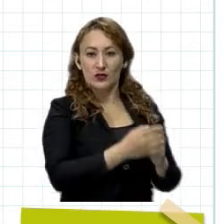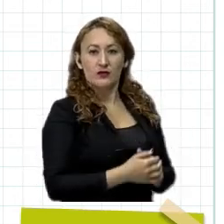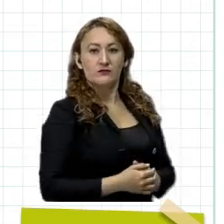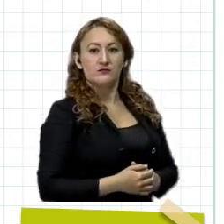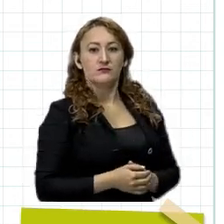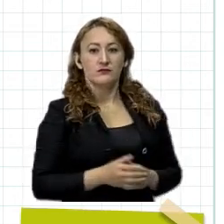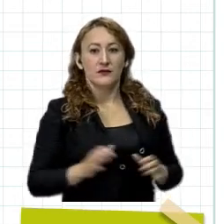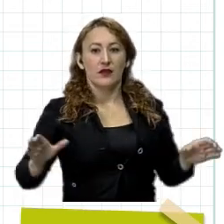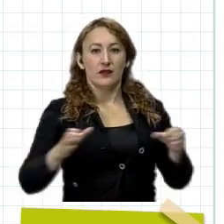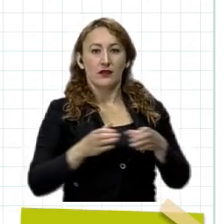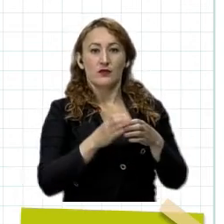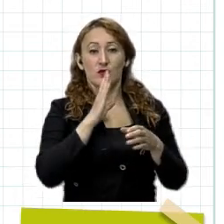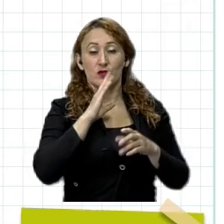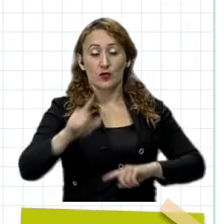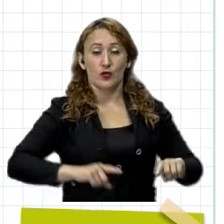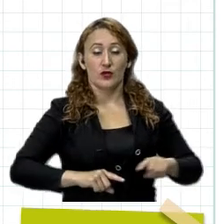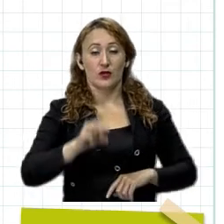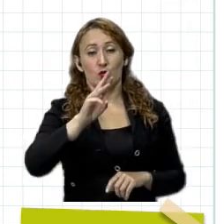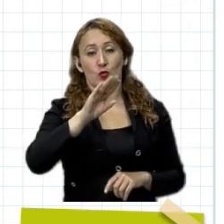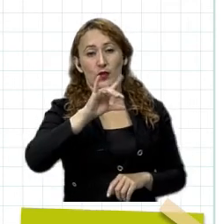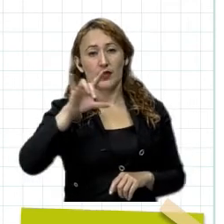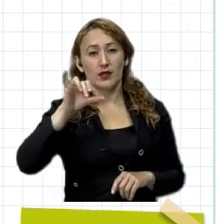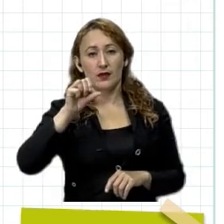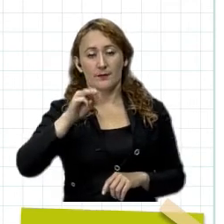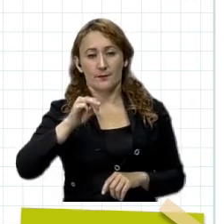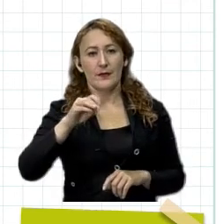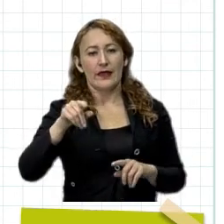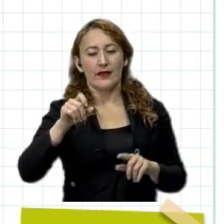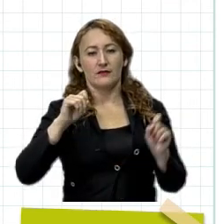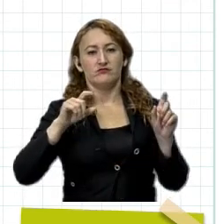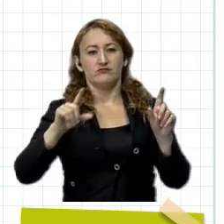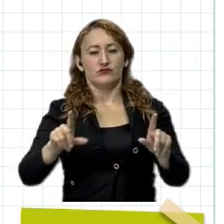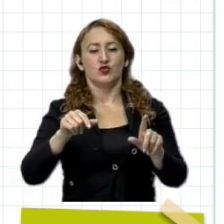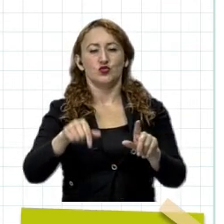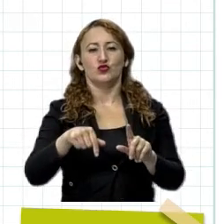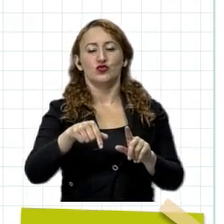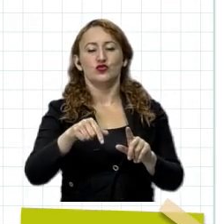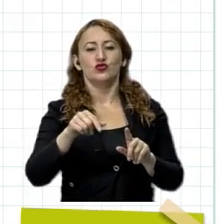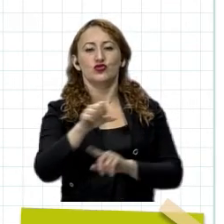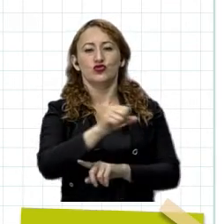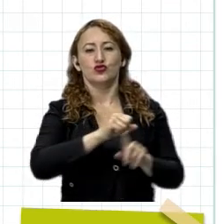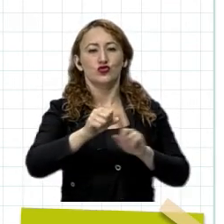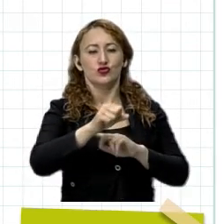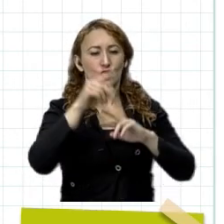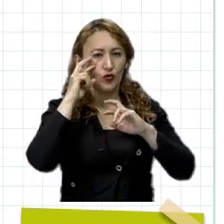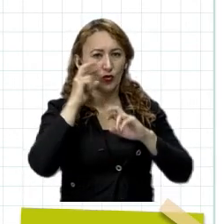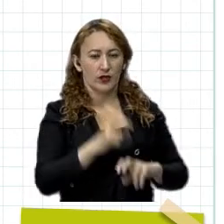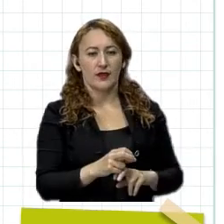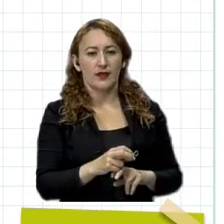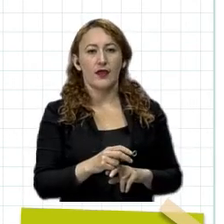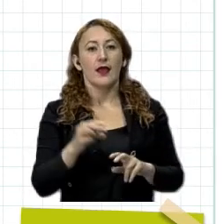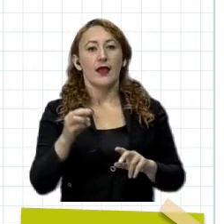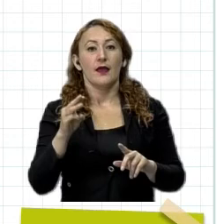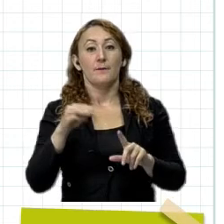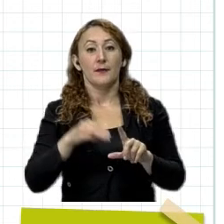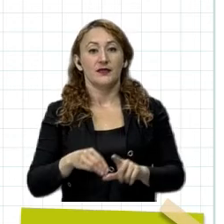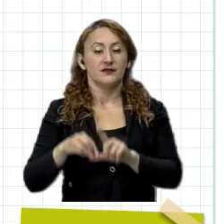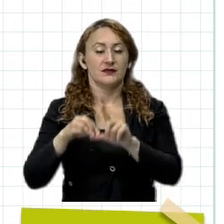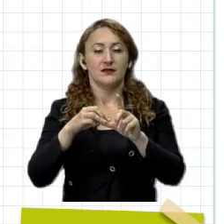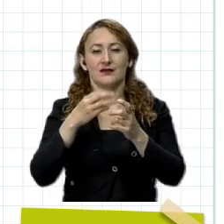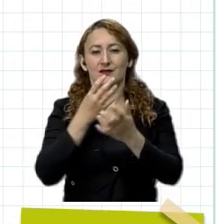es coordinado por William Sánchez, egresado de nuestro programa de sociología, estudiante de nuestra maestría en estudios sociales de la